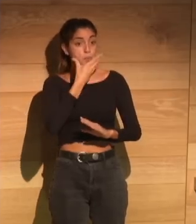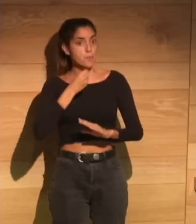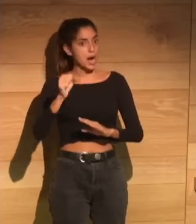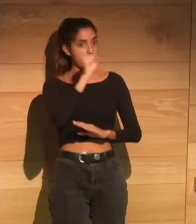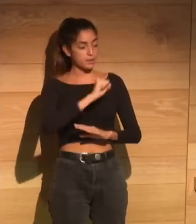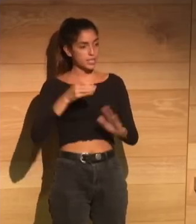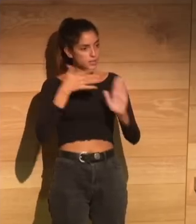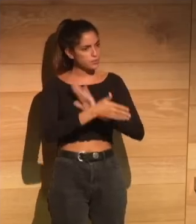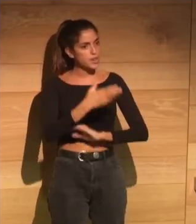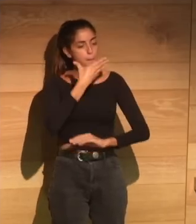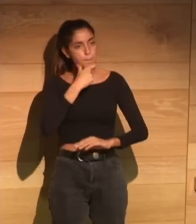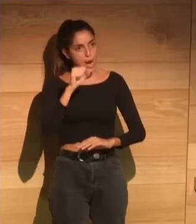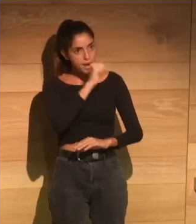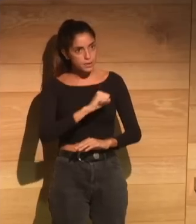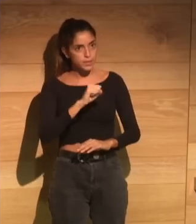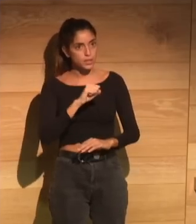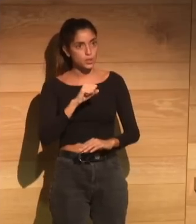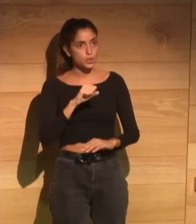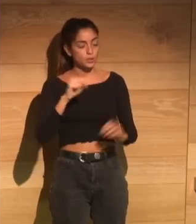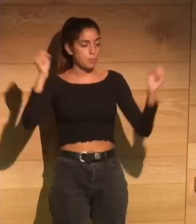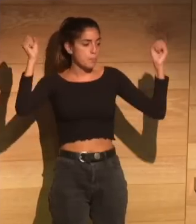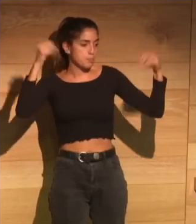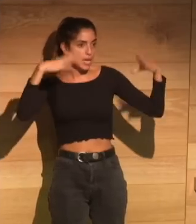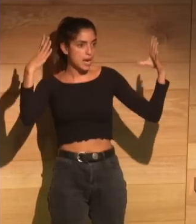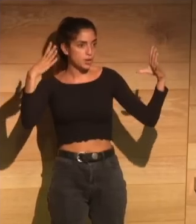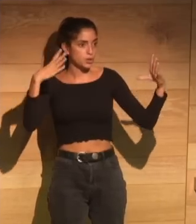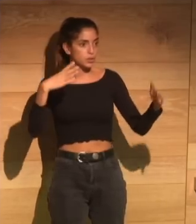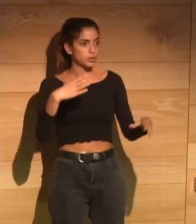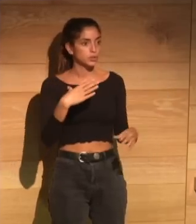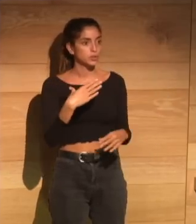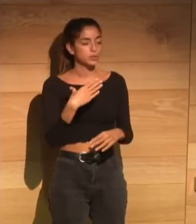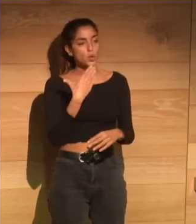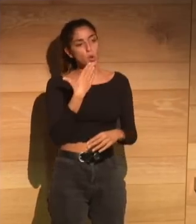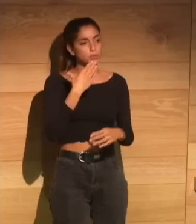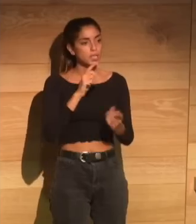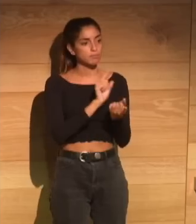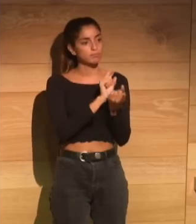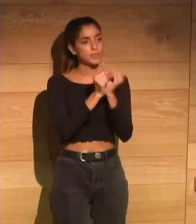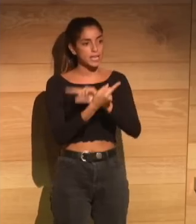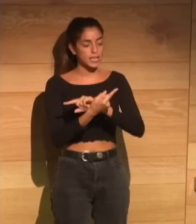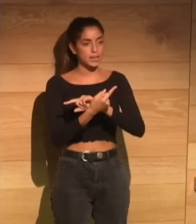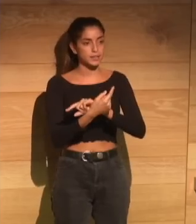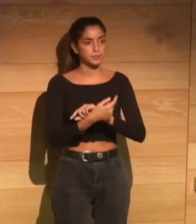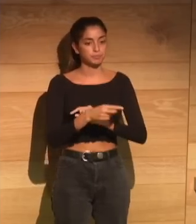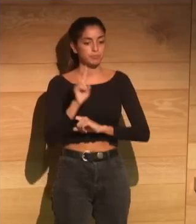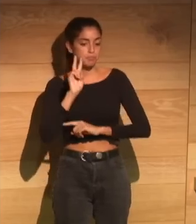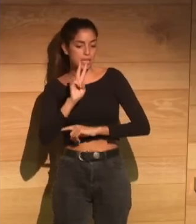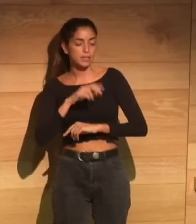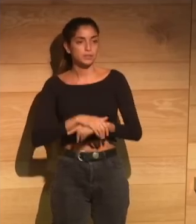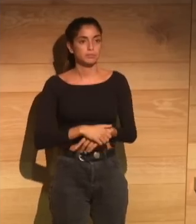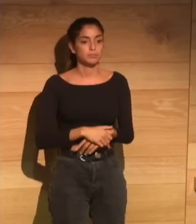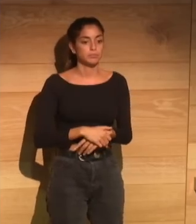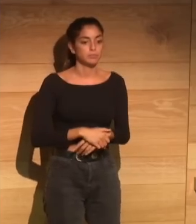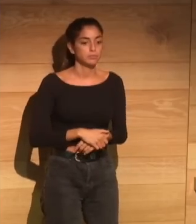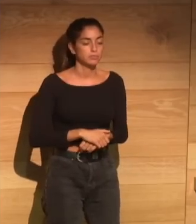milagro. Un milagro, un taumaturgo es claro, un milagrero. Y tropo es girar, o sea, consigo un milagro, sí, girando. Es que estamos en el, si al final en todo el show son, ya.